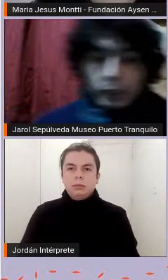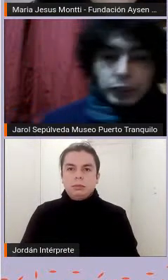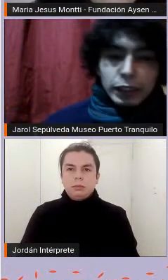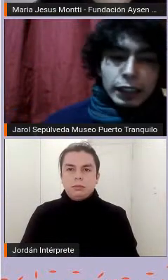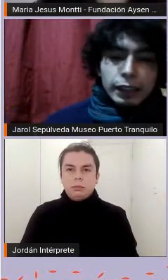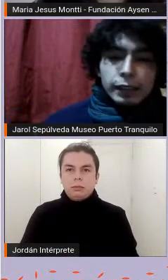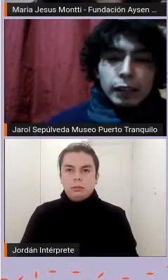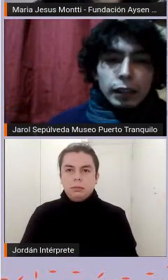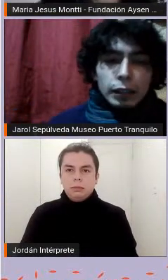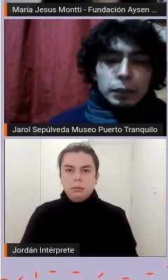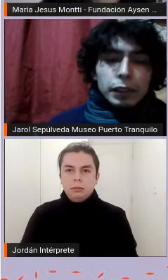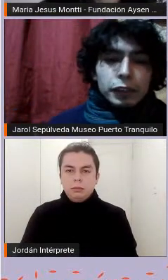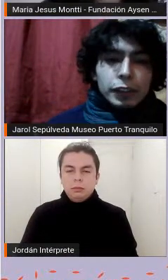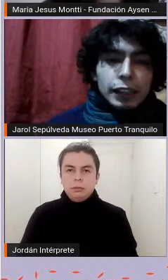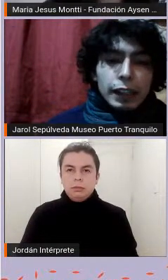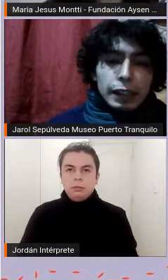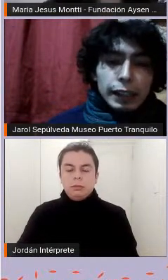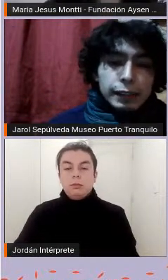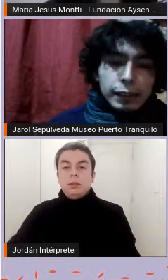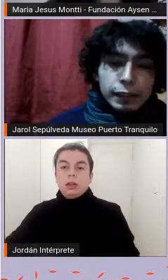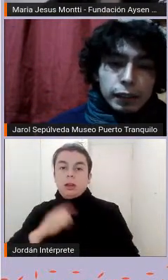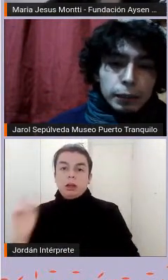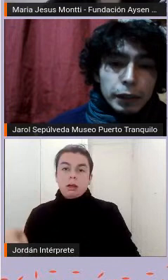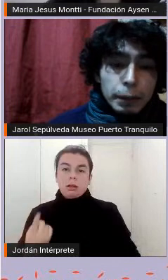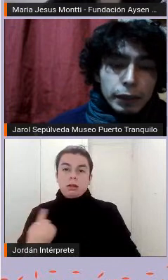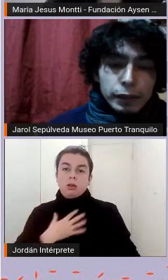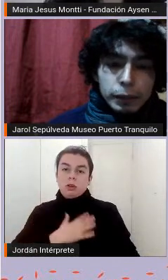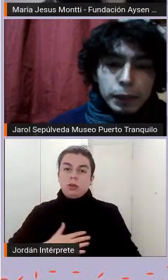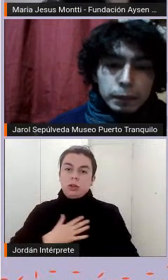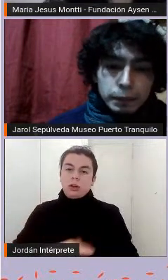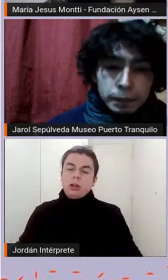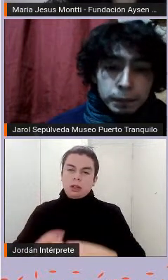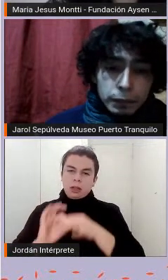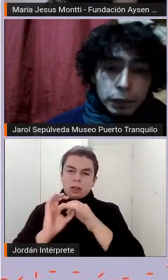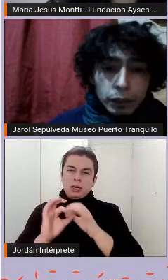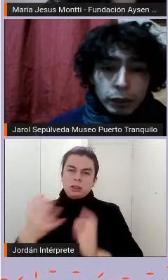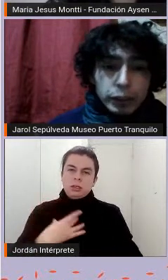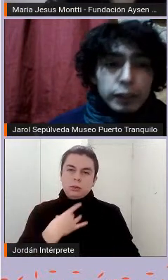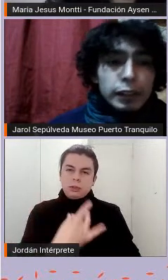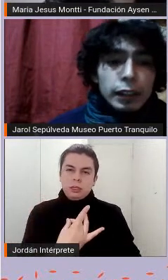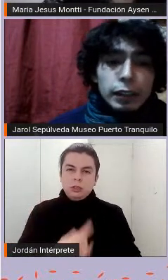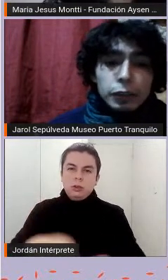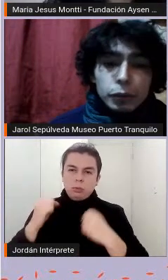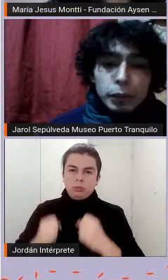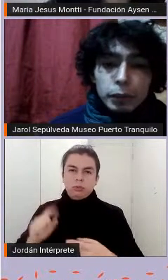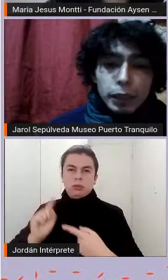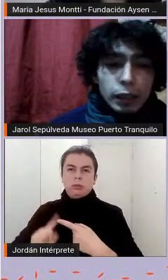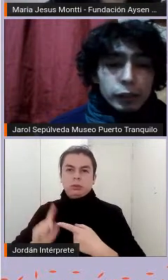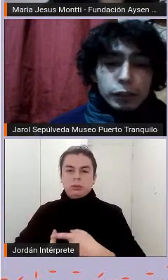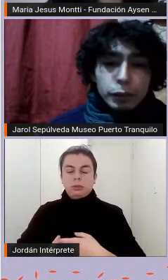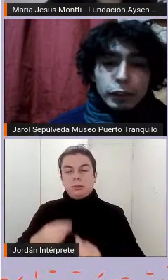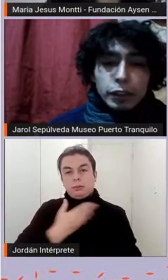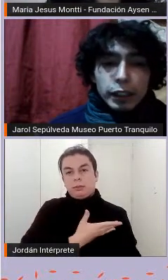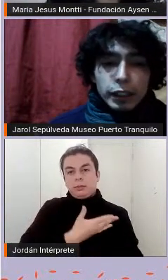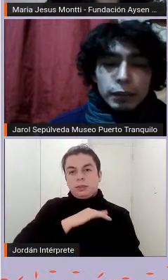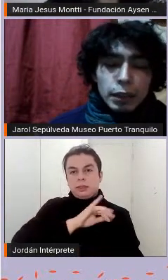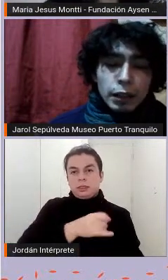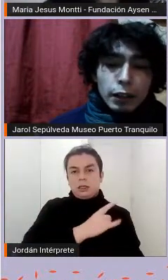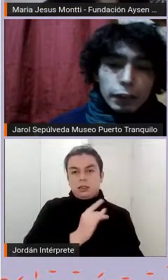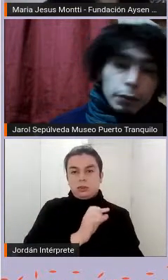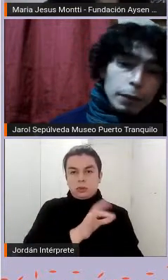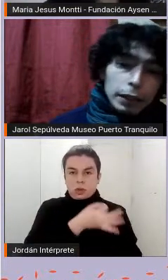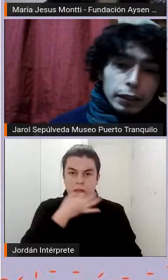Bueno, primero que todo agradecer la invitación y la instancia de poder participar. Bueno, como bien decía la Jesús, mi nombre es Harold Sepúlveda